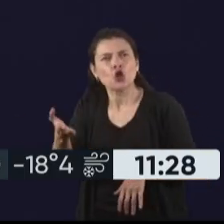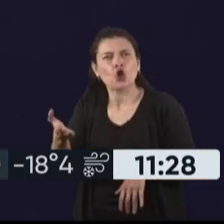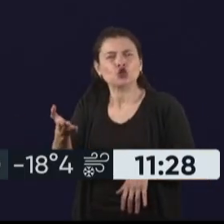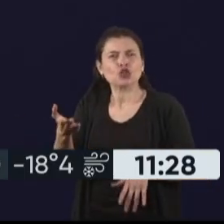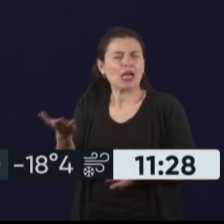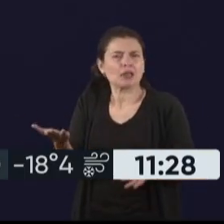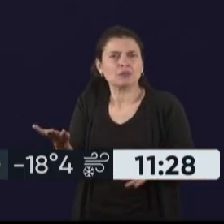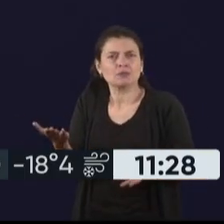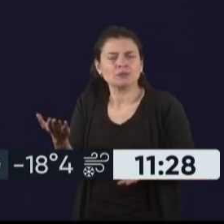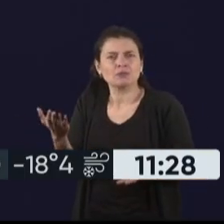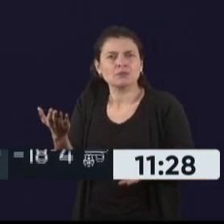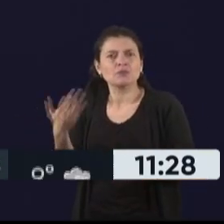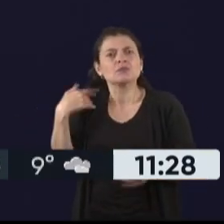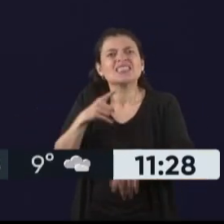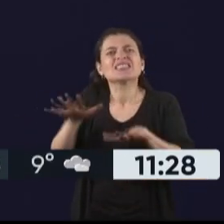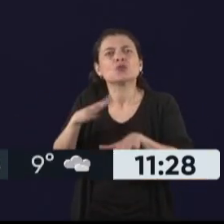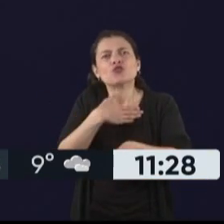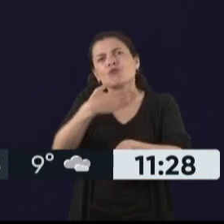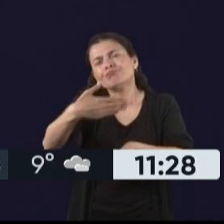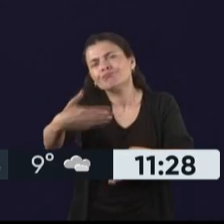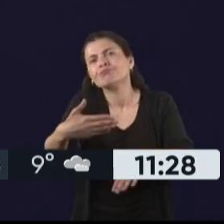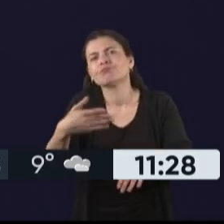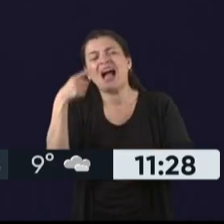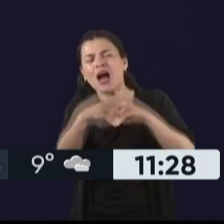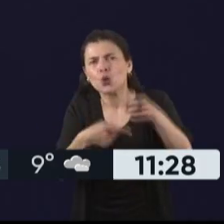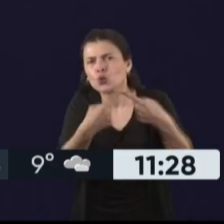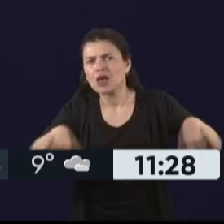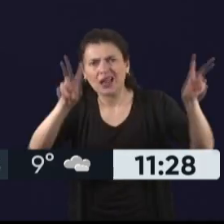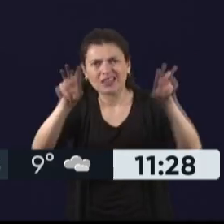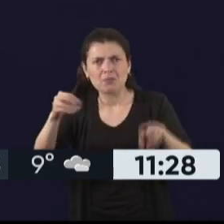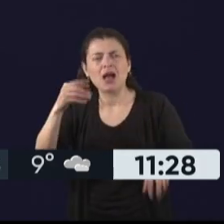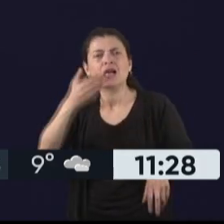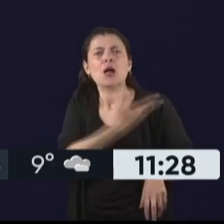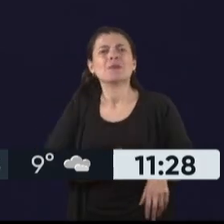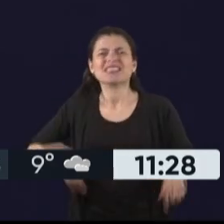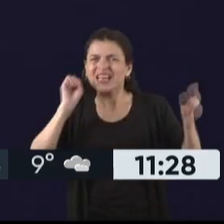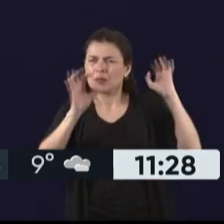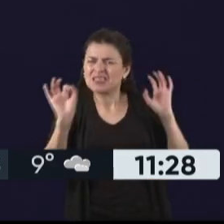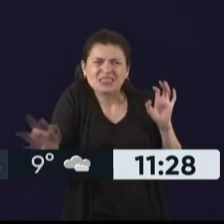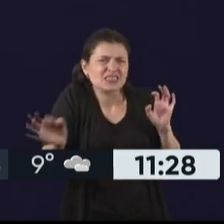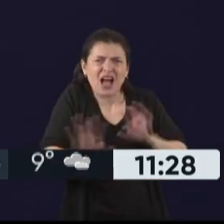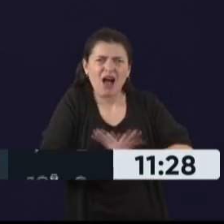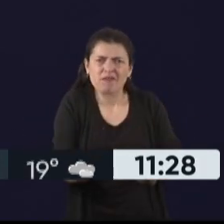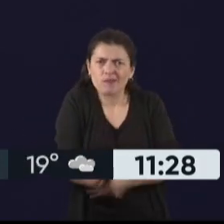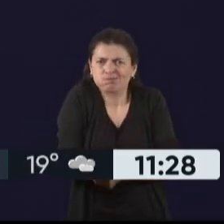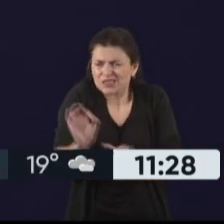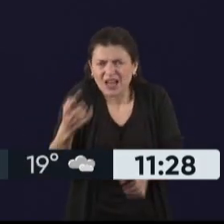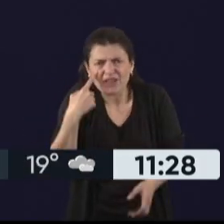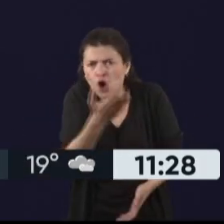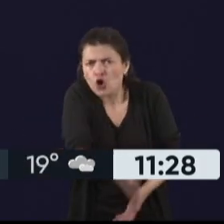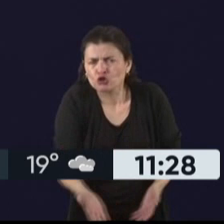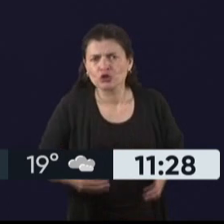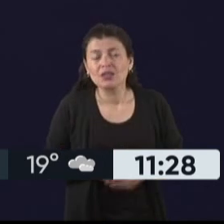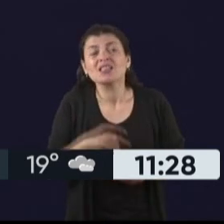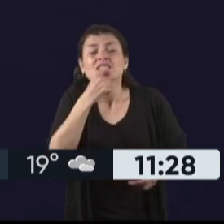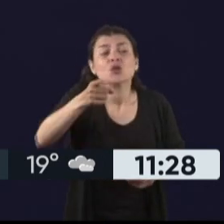con respecto a todo lo que viene pasando con tema Spert. Así que, repito, si sienten que